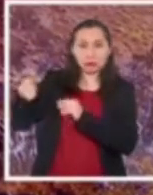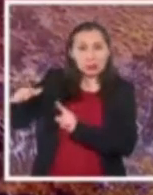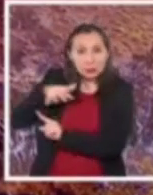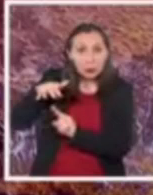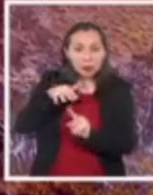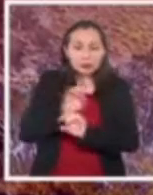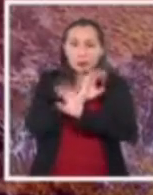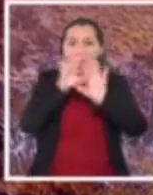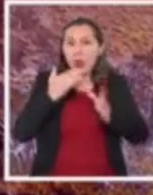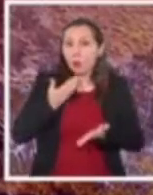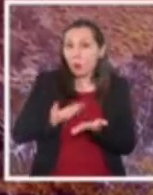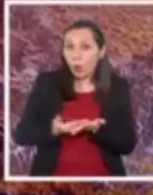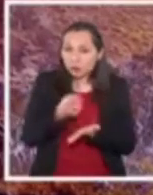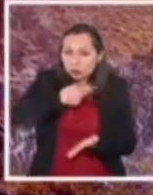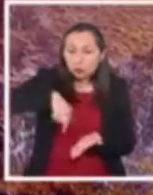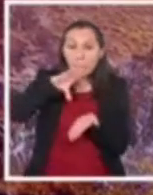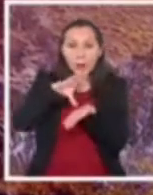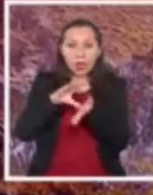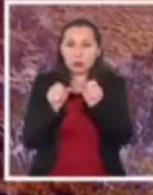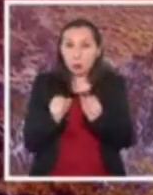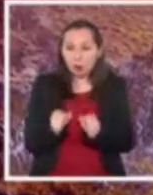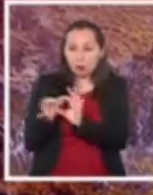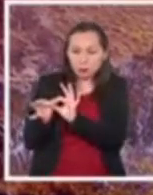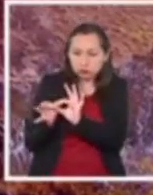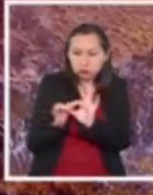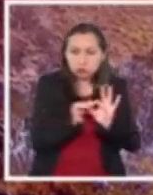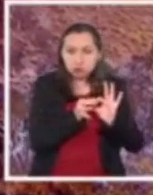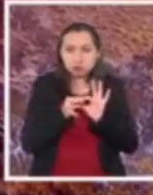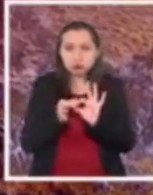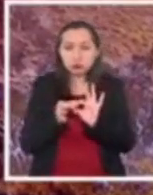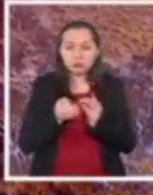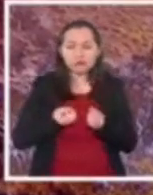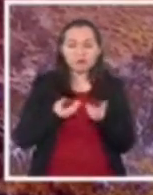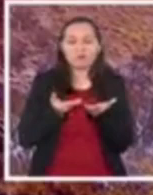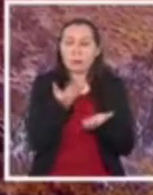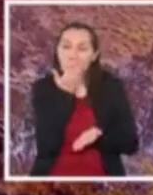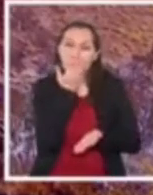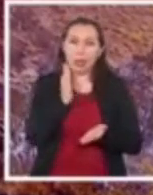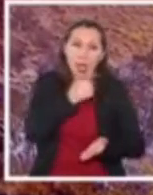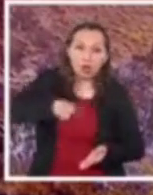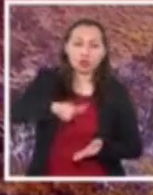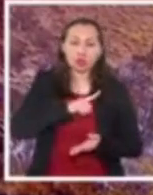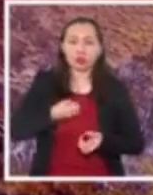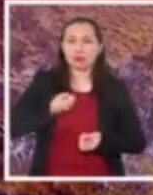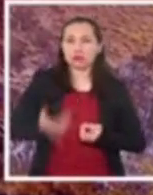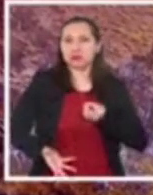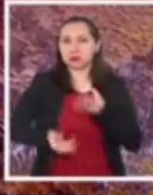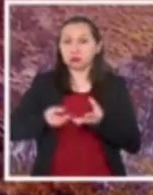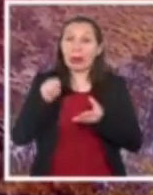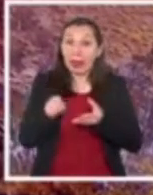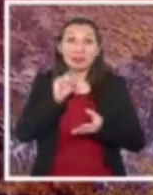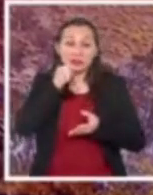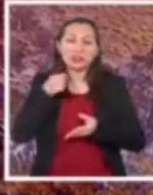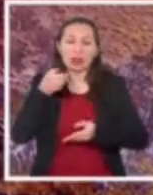quedado Claro que cuando como país somos capaces de unirnos sacamos lo mejor de nosotros mismos y